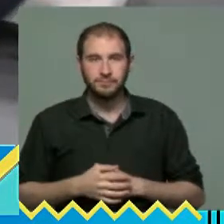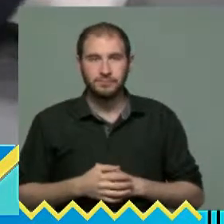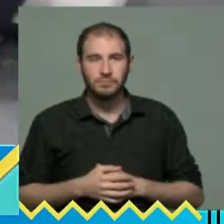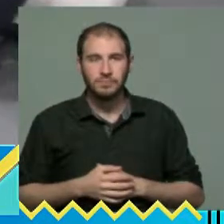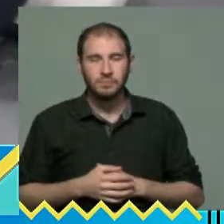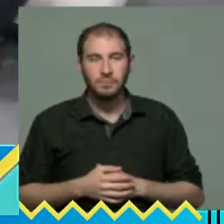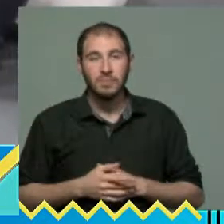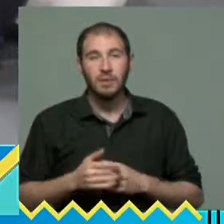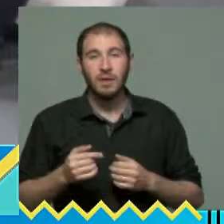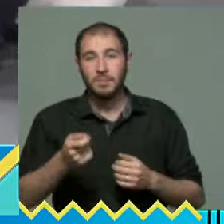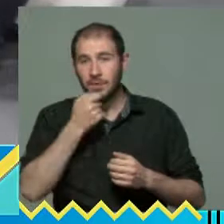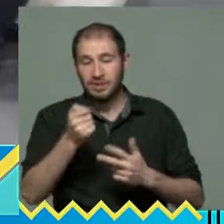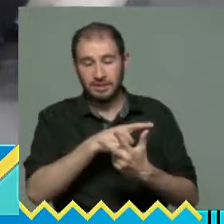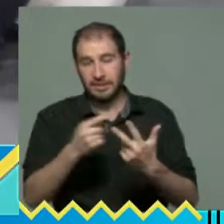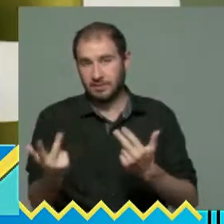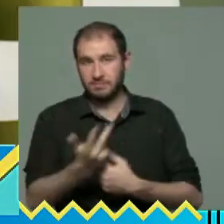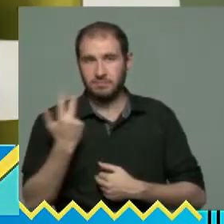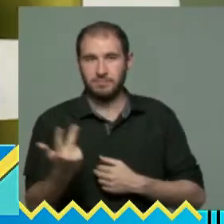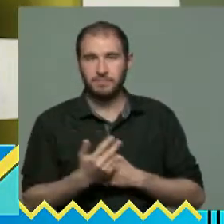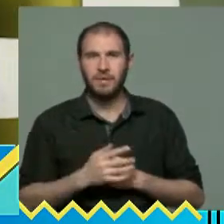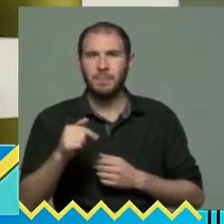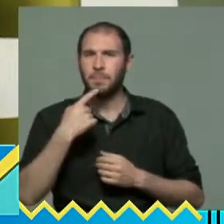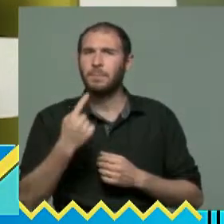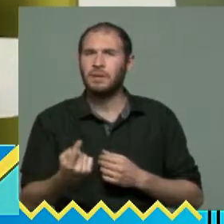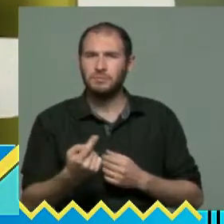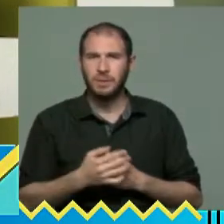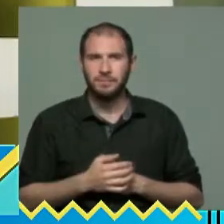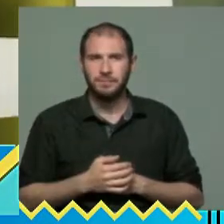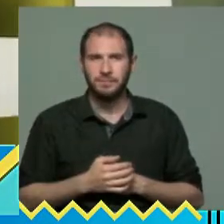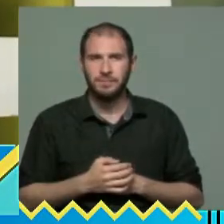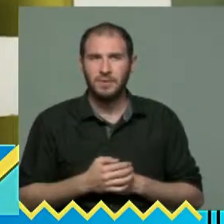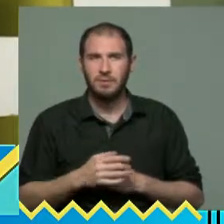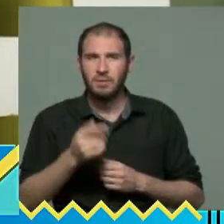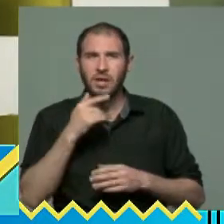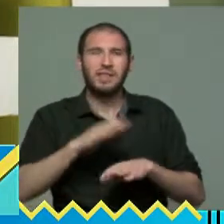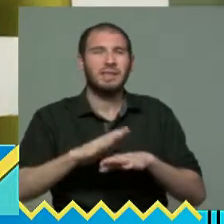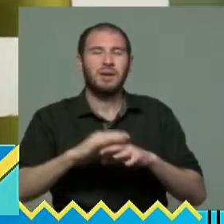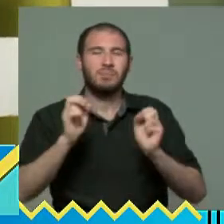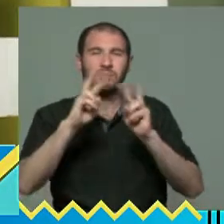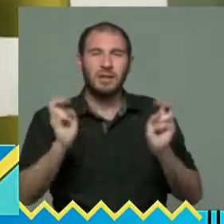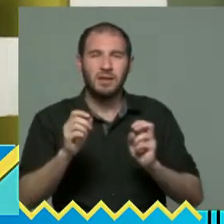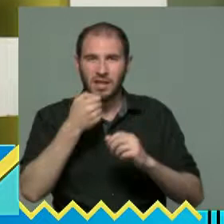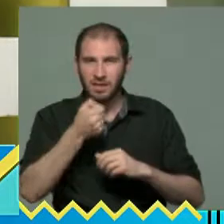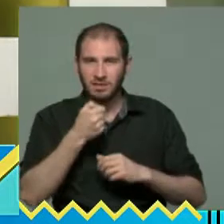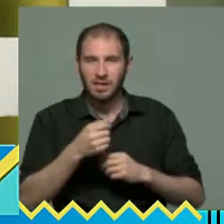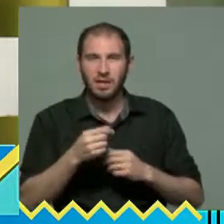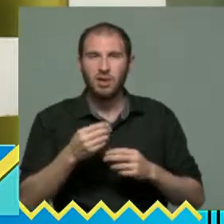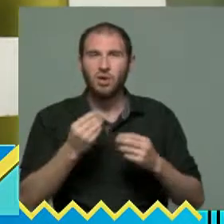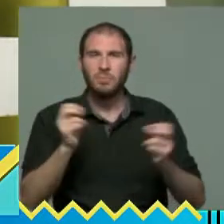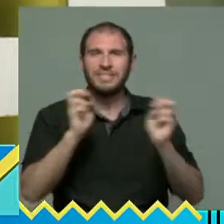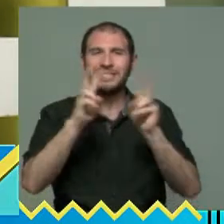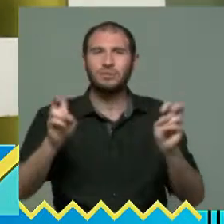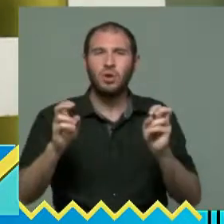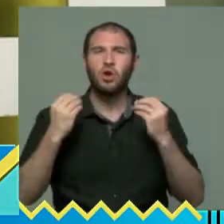son los tres periodistas. Me gustaría hacer una pregunta un poco más del rol periodístico. ¿Cómo se debería